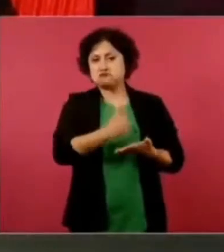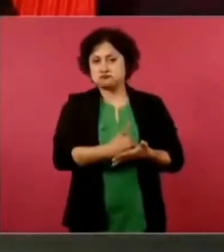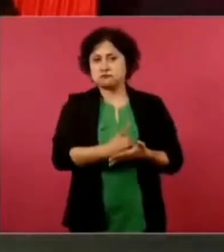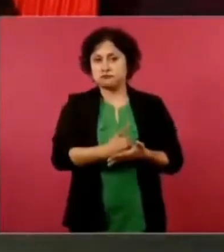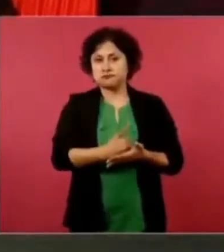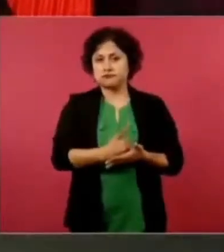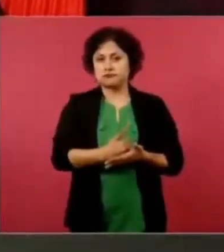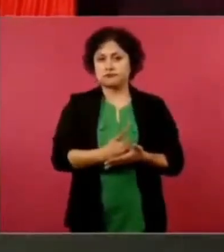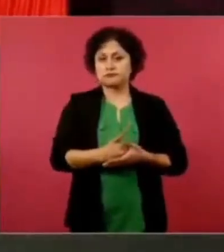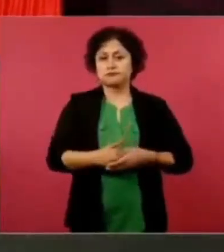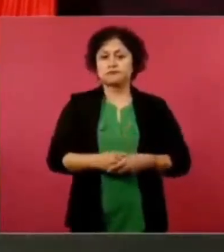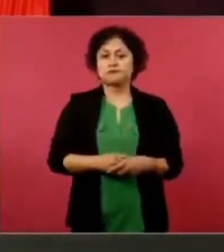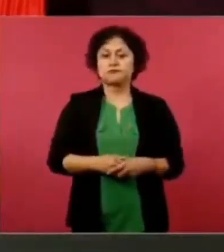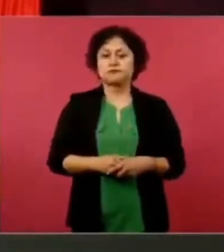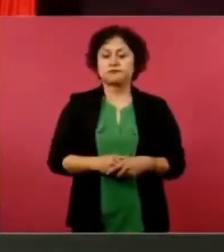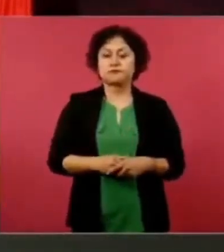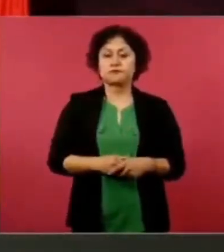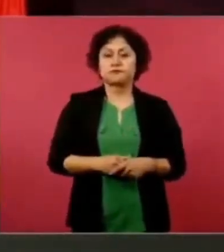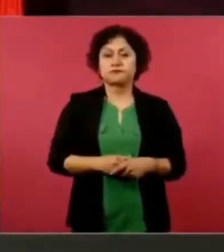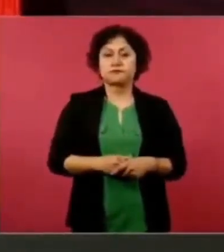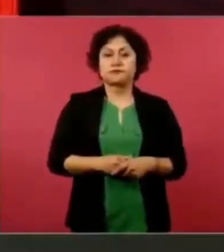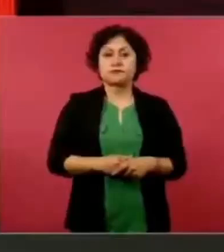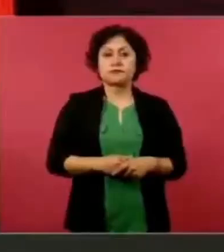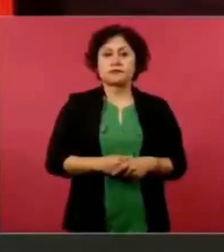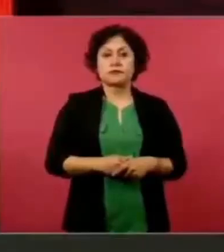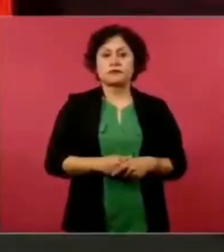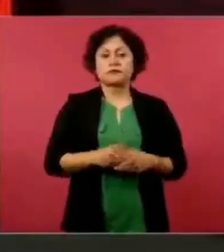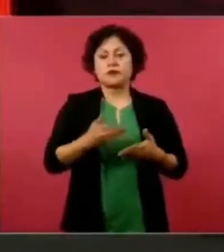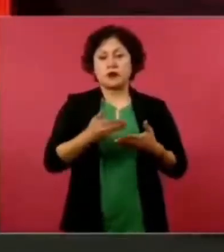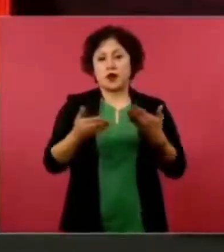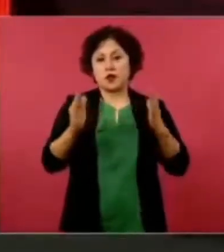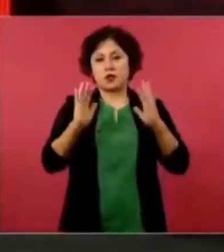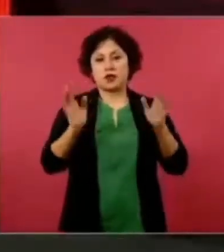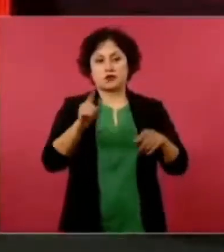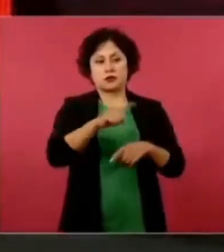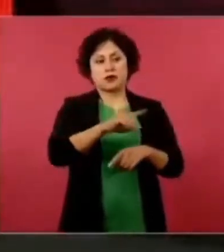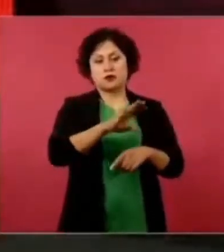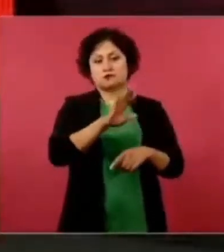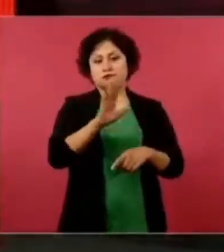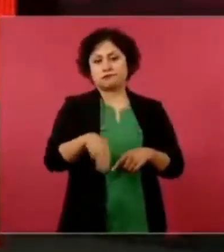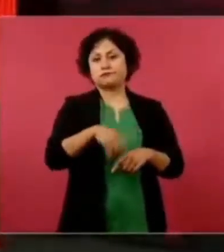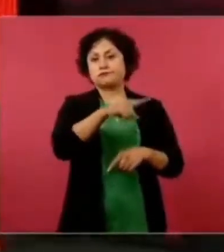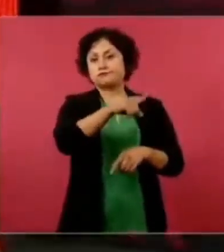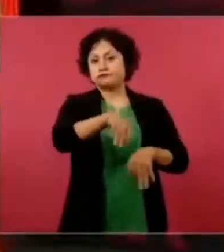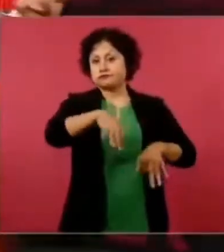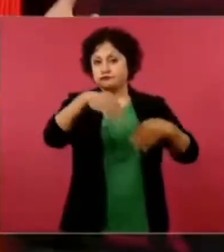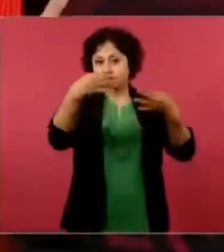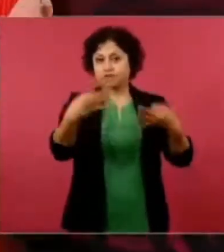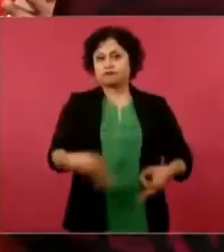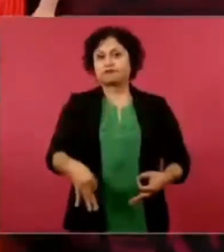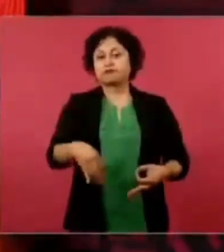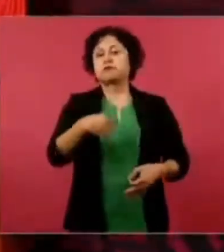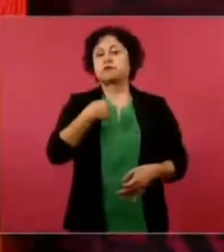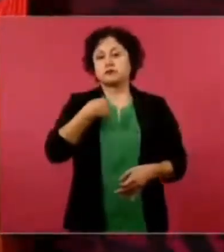ahora afinado, un hombre íntegro. Me tocó